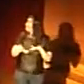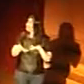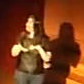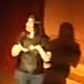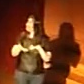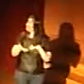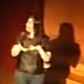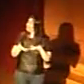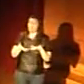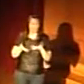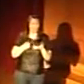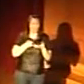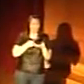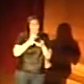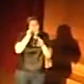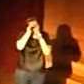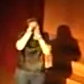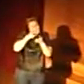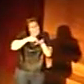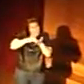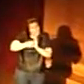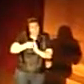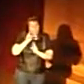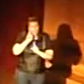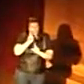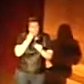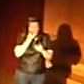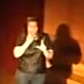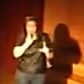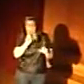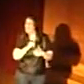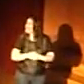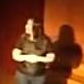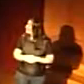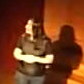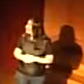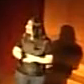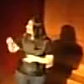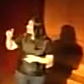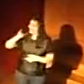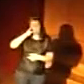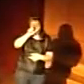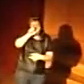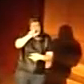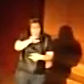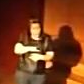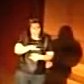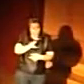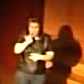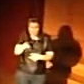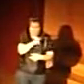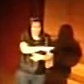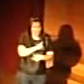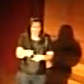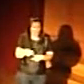detalles técnicos Miren fíjense esta figura es Exactamente igual a todas estas Este niño